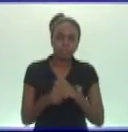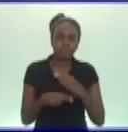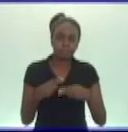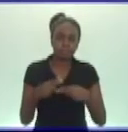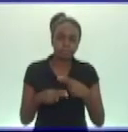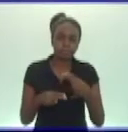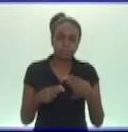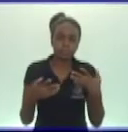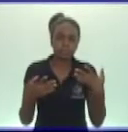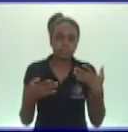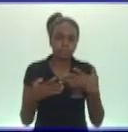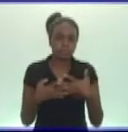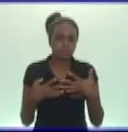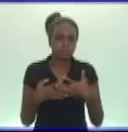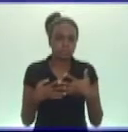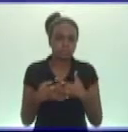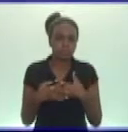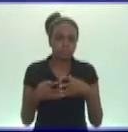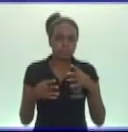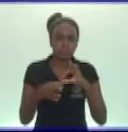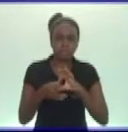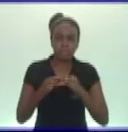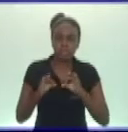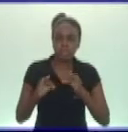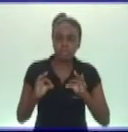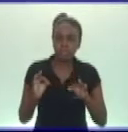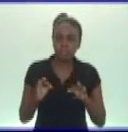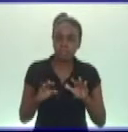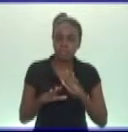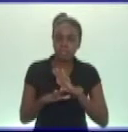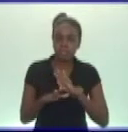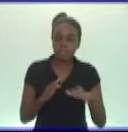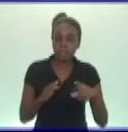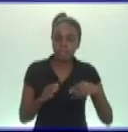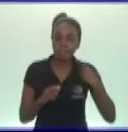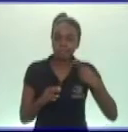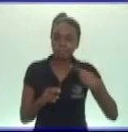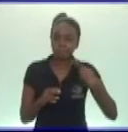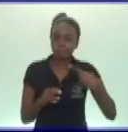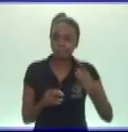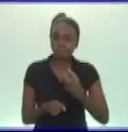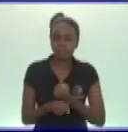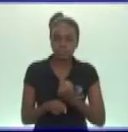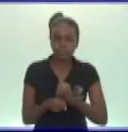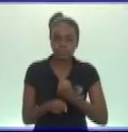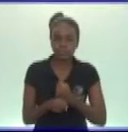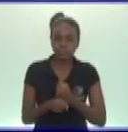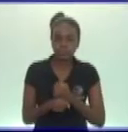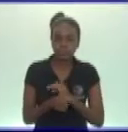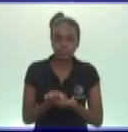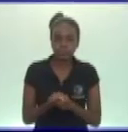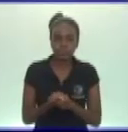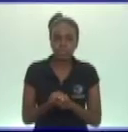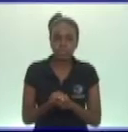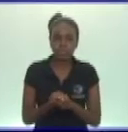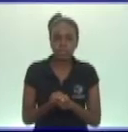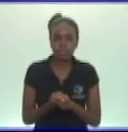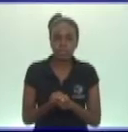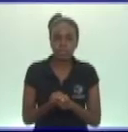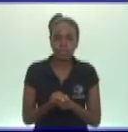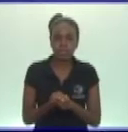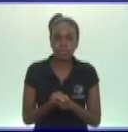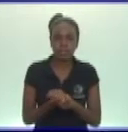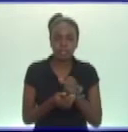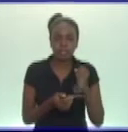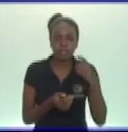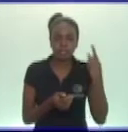con con los contenidos gramaticales que ya hemos venido trabajando, donde en un primer